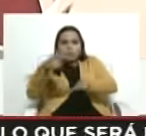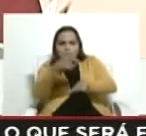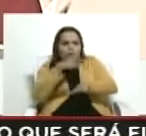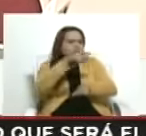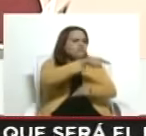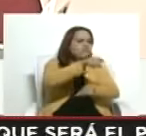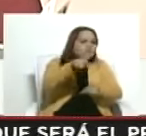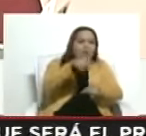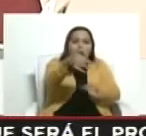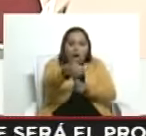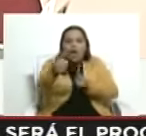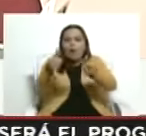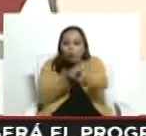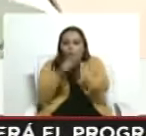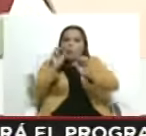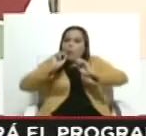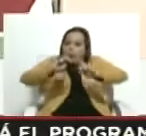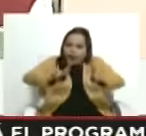están.